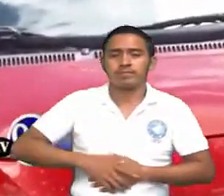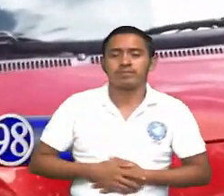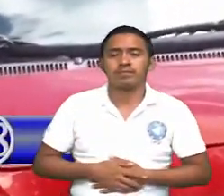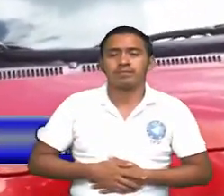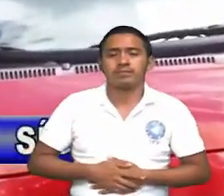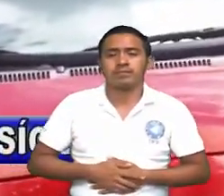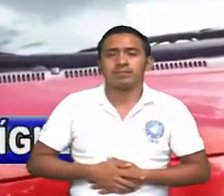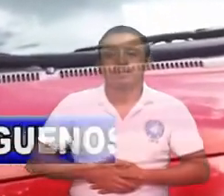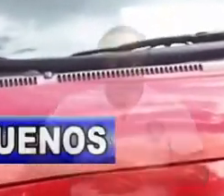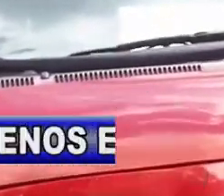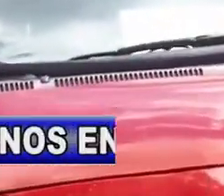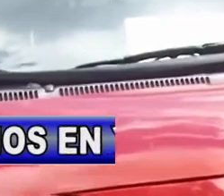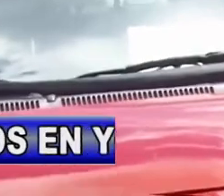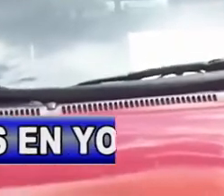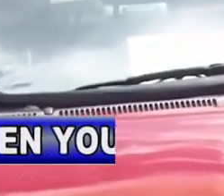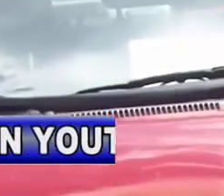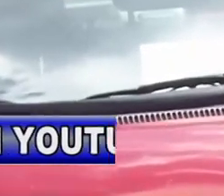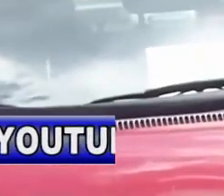informó Lisa Scotto.